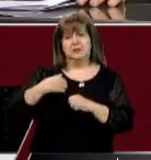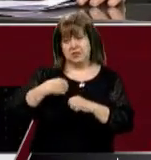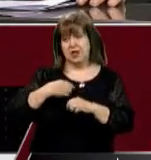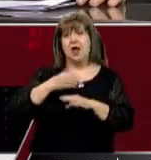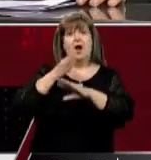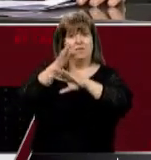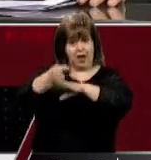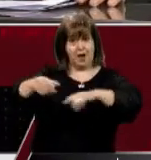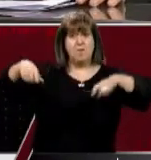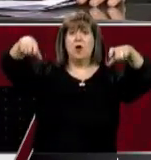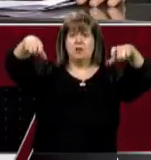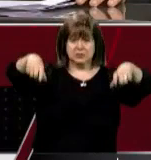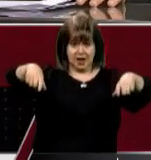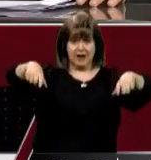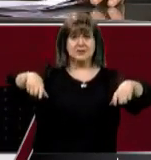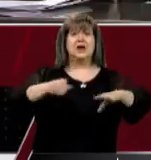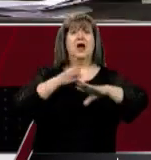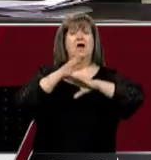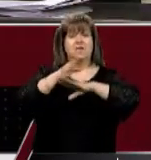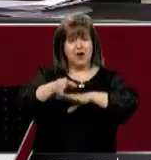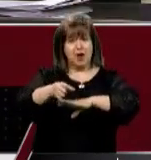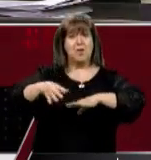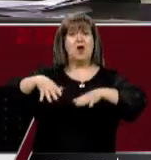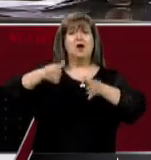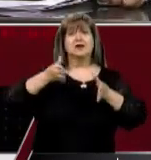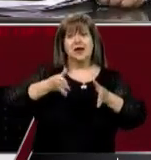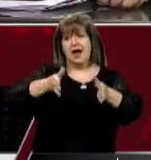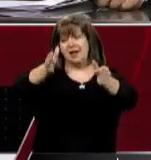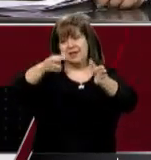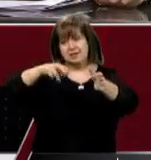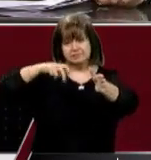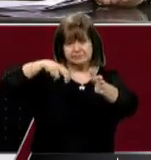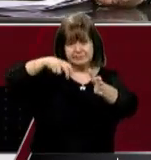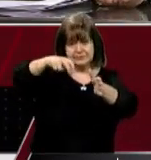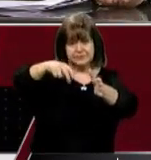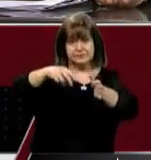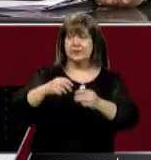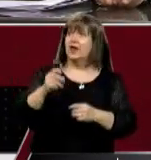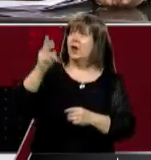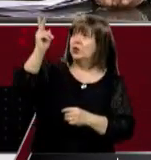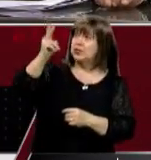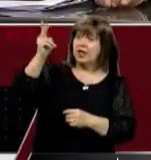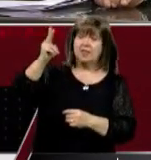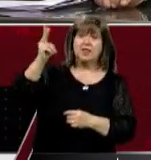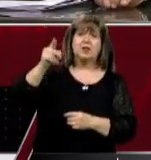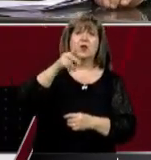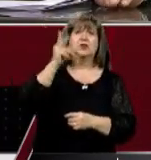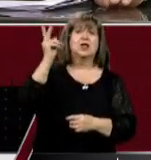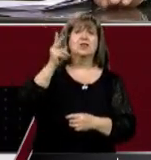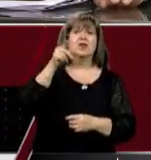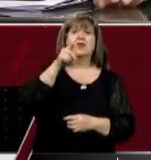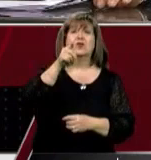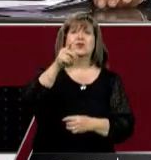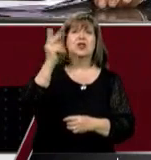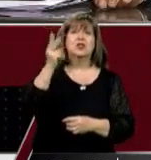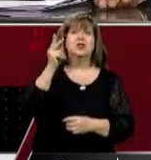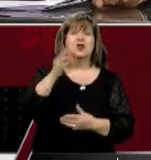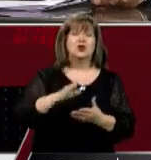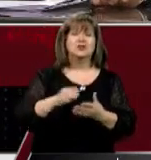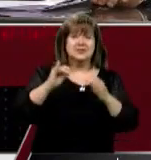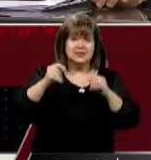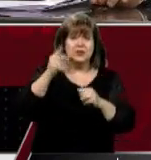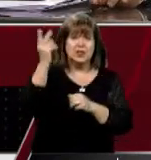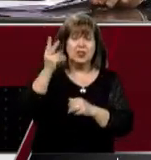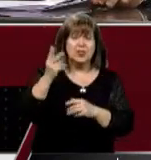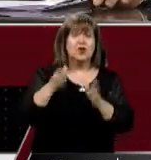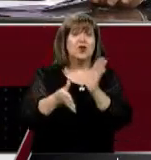estadio, en las plazas, en todas las calles. ¿Ustedes dos? Digo, ¿a dónde salen hoy? Ah,